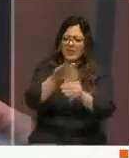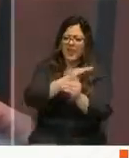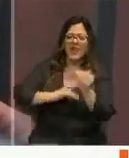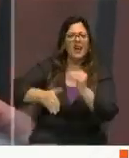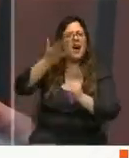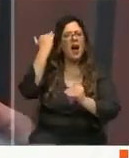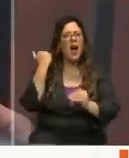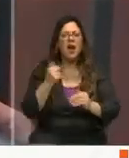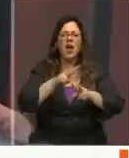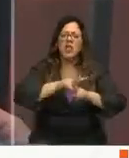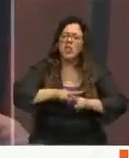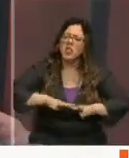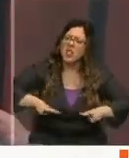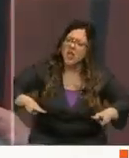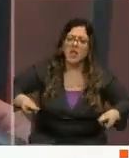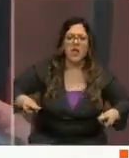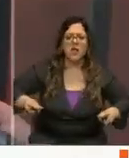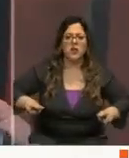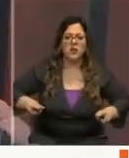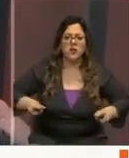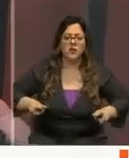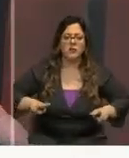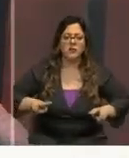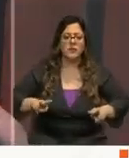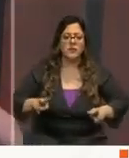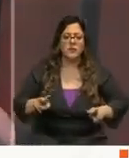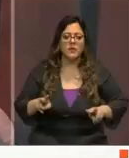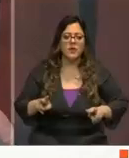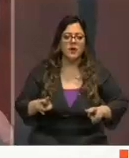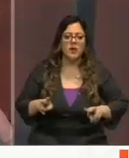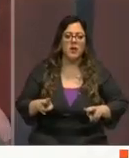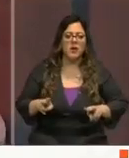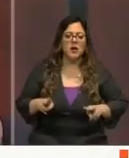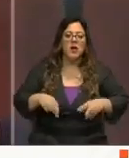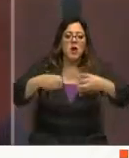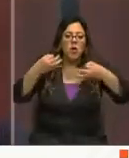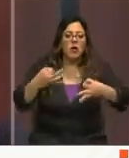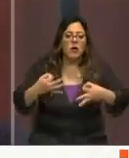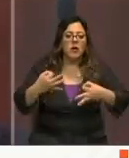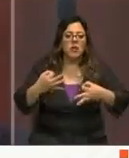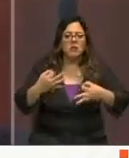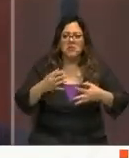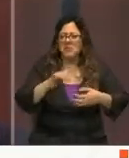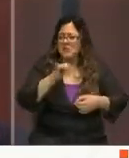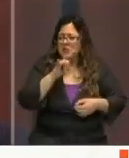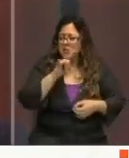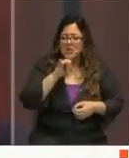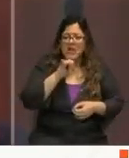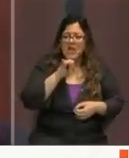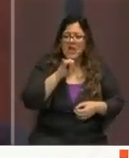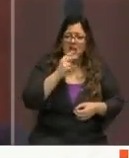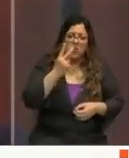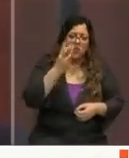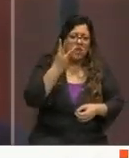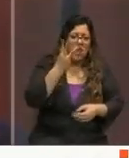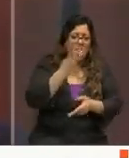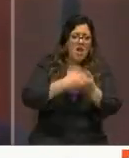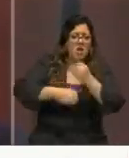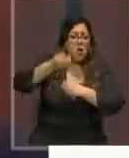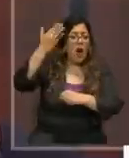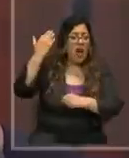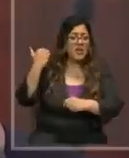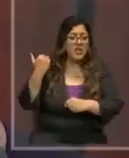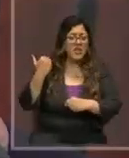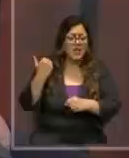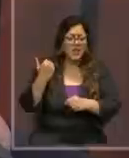tranquilo extremadamente tranquilo Y de pronto yo diría al transcurrir unos dos TR años esta cosa empezó